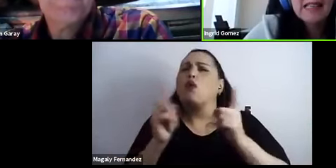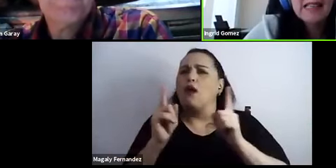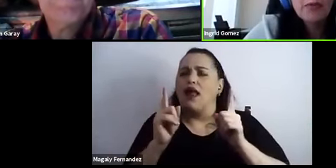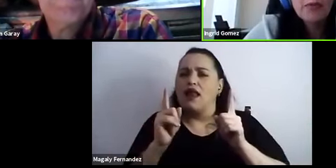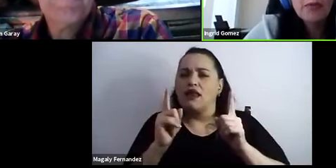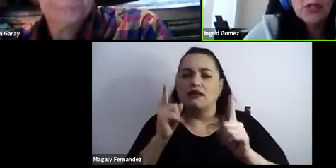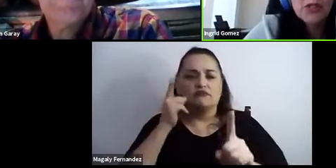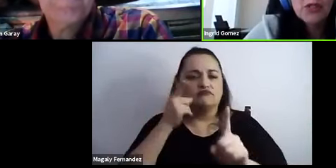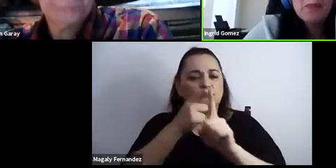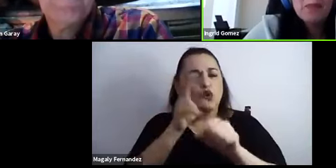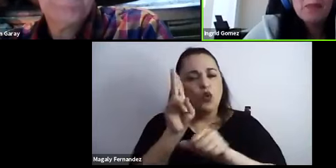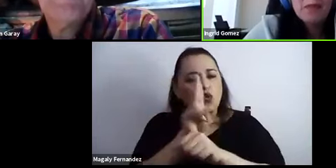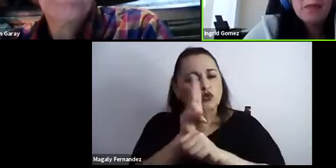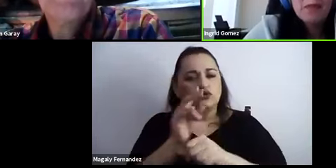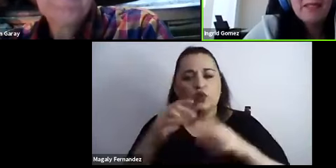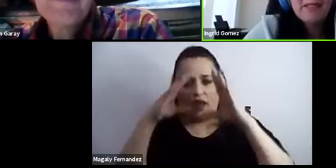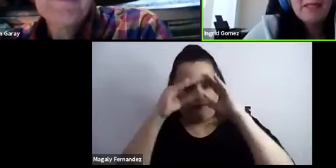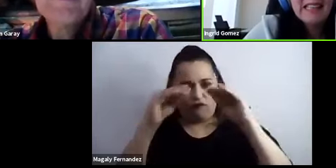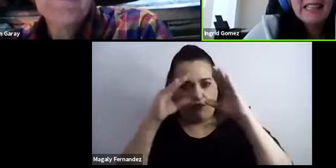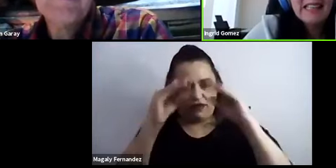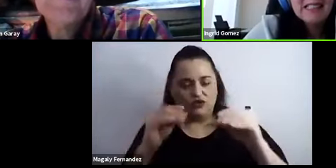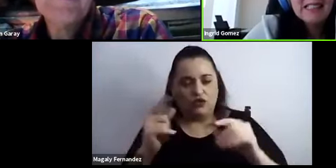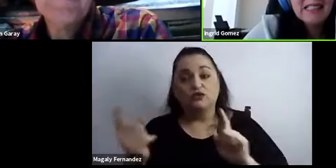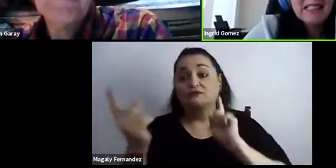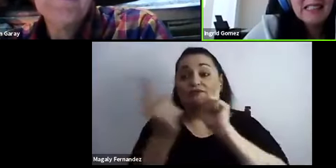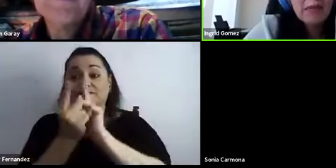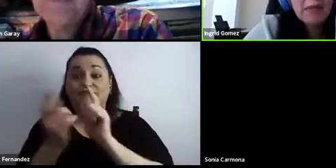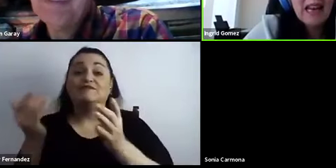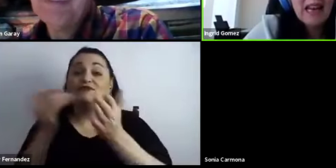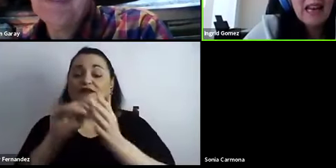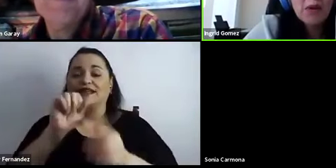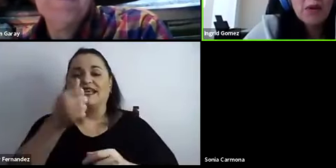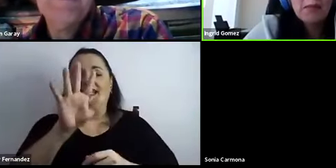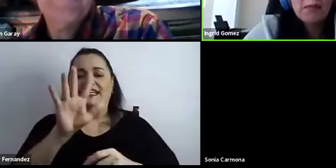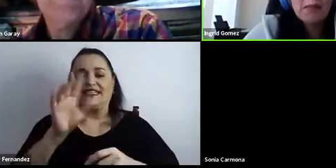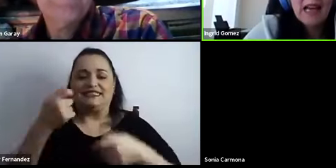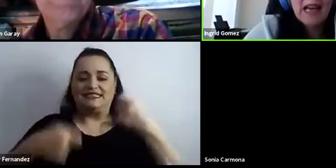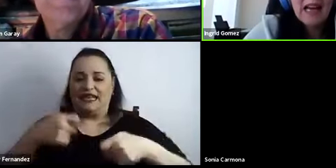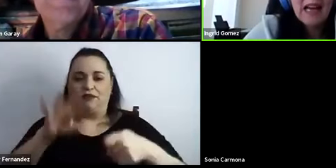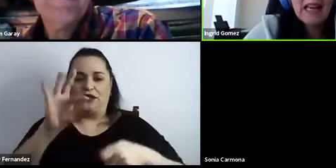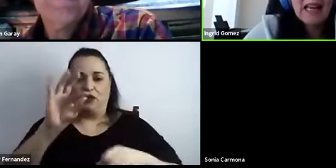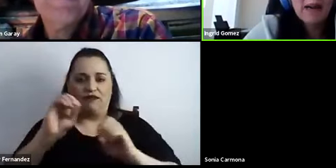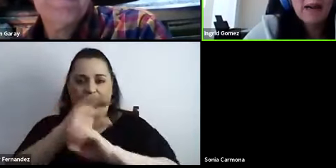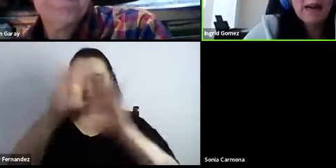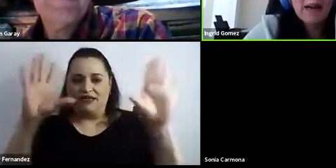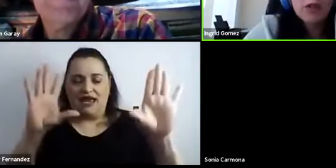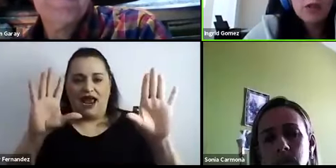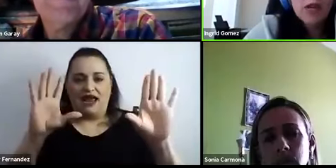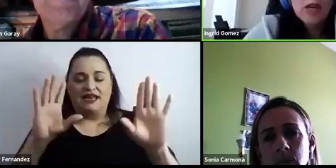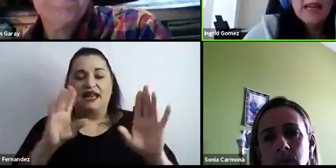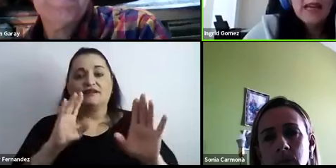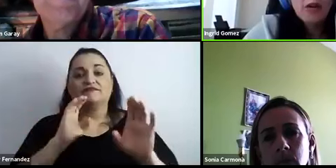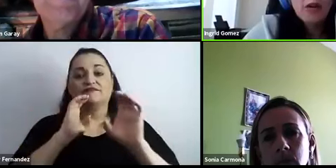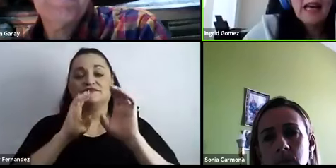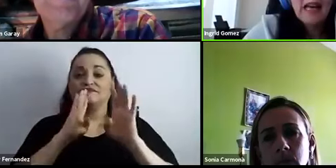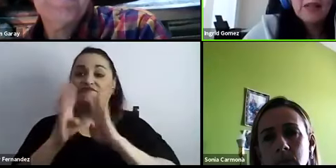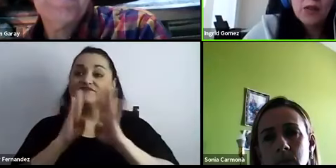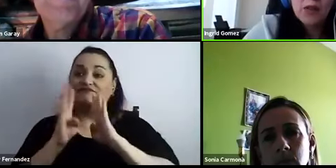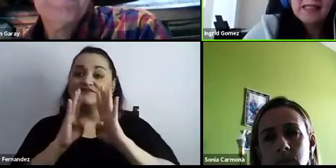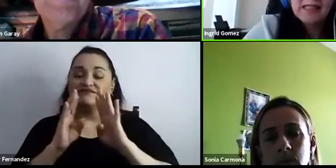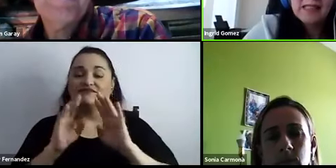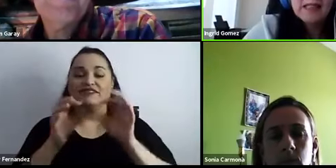el uso de esta información. Nos volveremos a ver el 15 de septiembre a las 9 de la mañana en el panel 2,